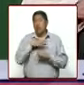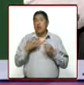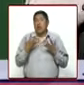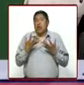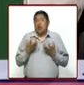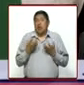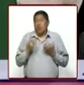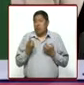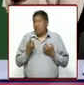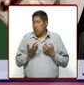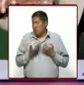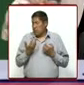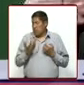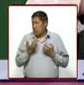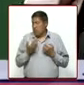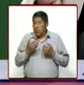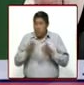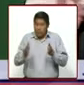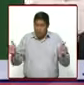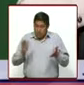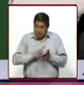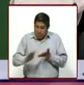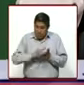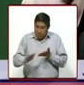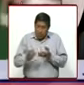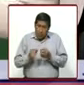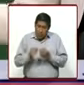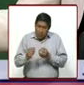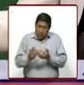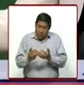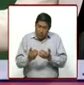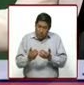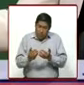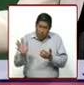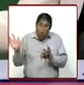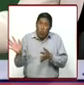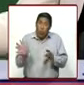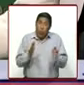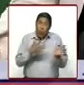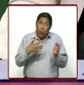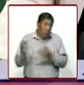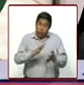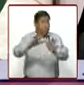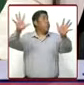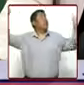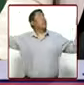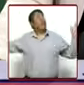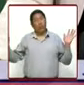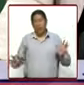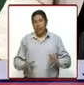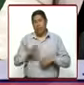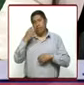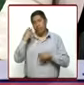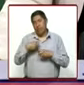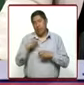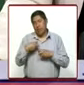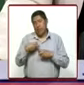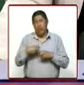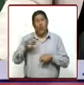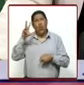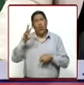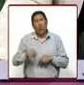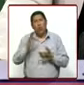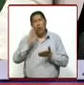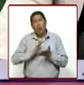querido solamente su chaquito limpiar y lamentablemente se les ha ido de las manos, y esto es muy lamentable. No se